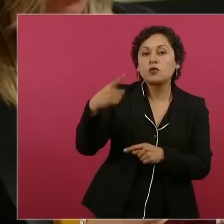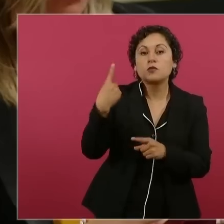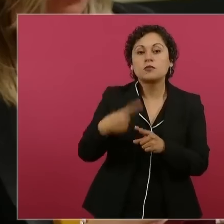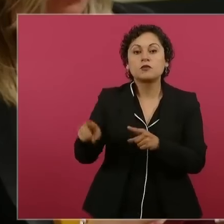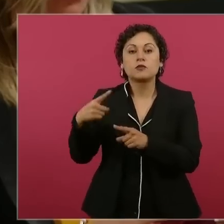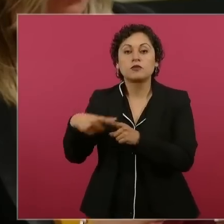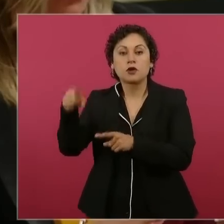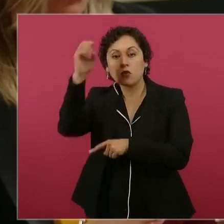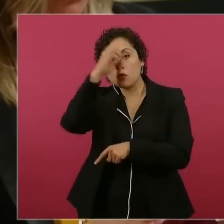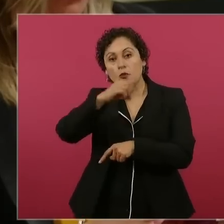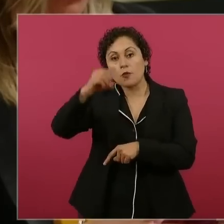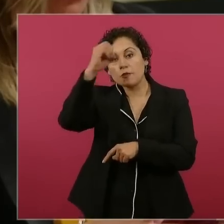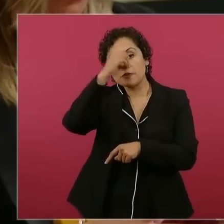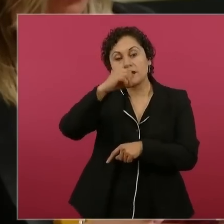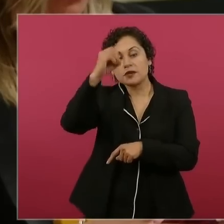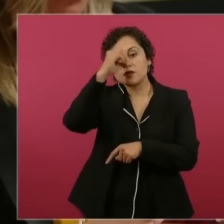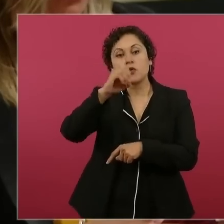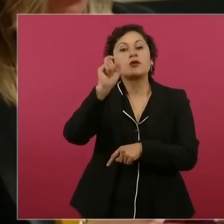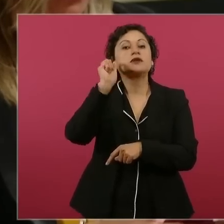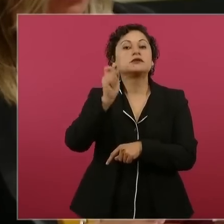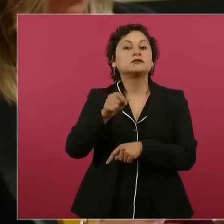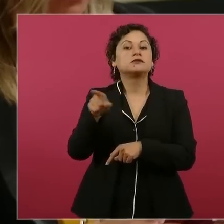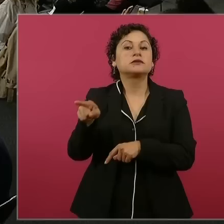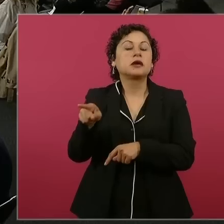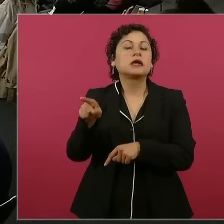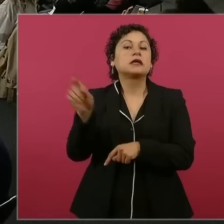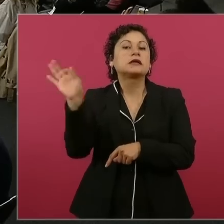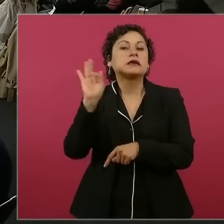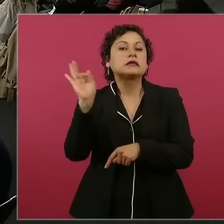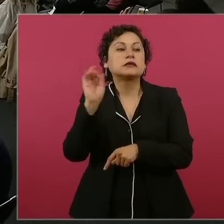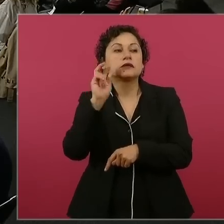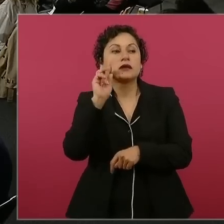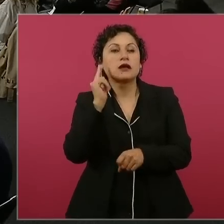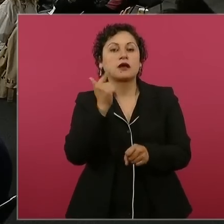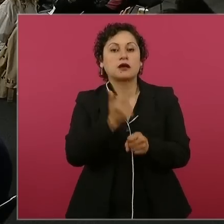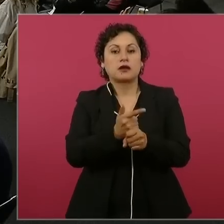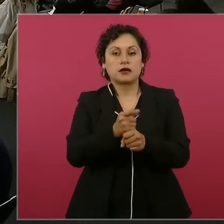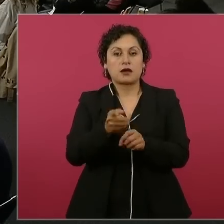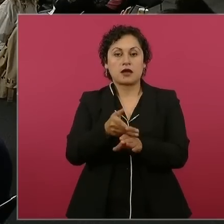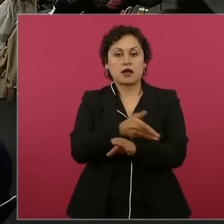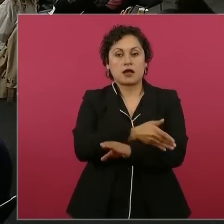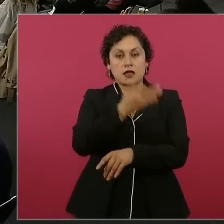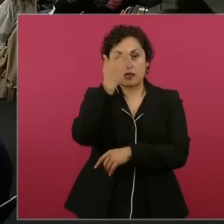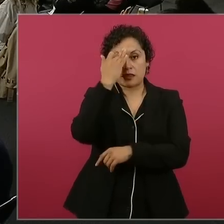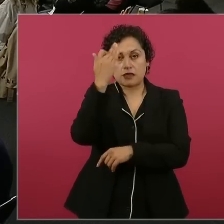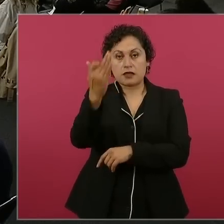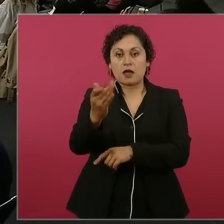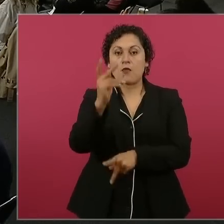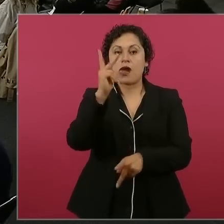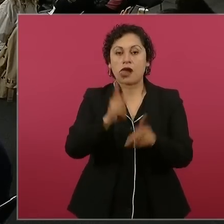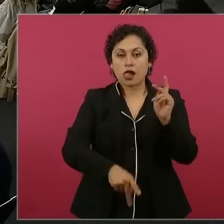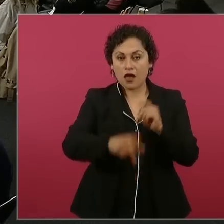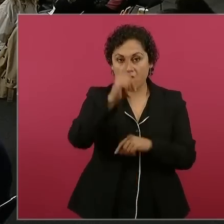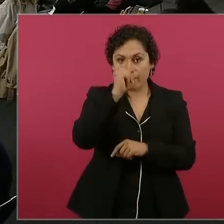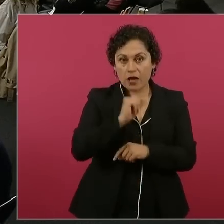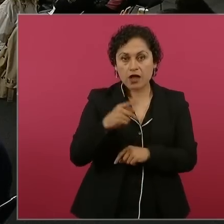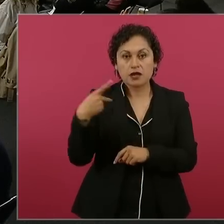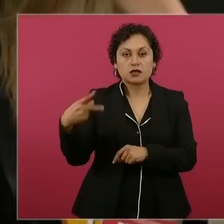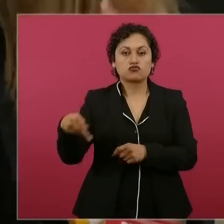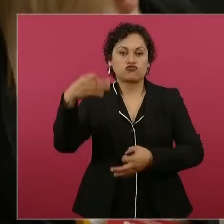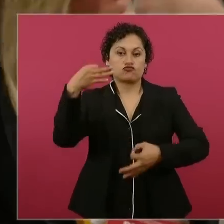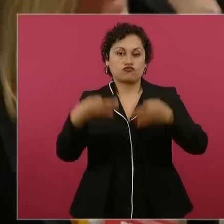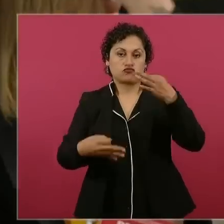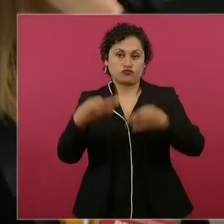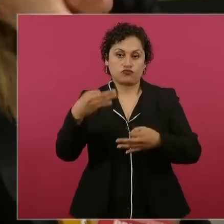de esta figura resaltan presuntas omisiones y violaciones al debido proceso que habría sufrido la jueza. De hecho, el